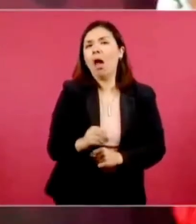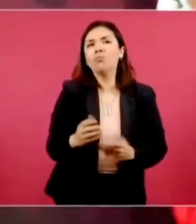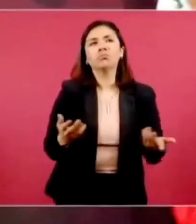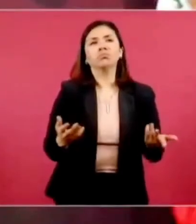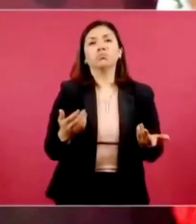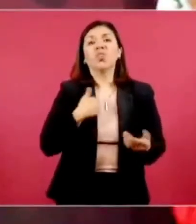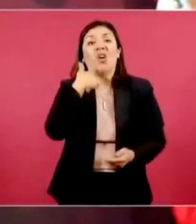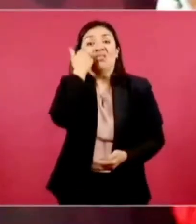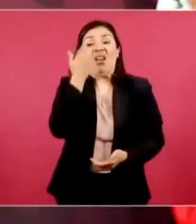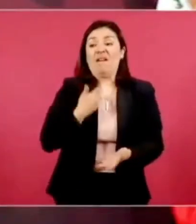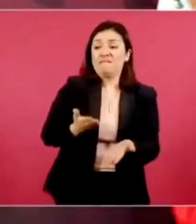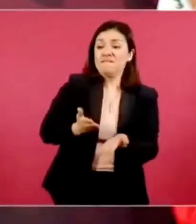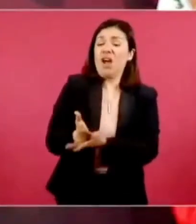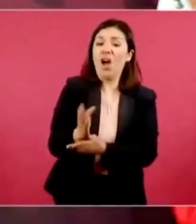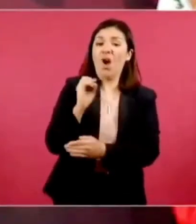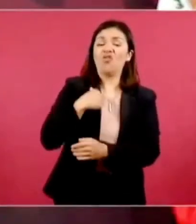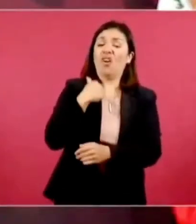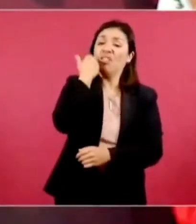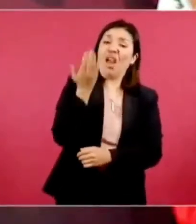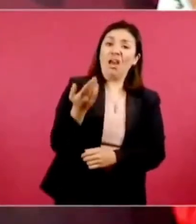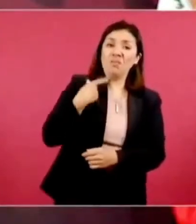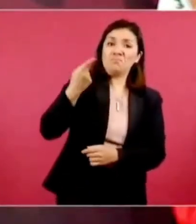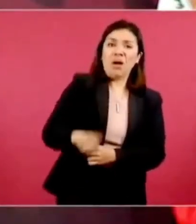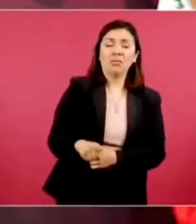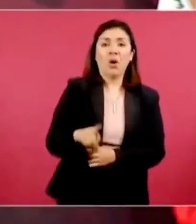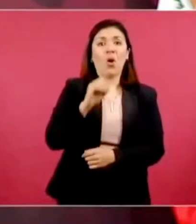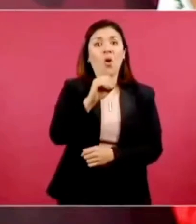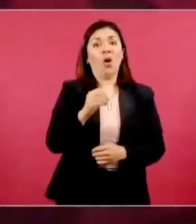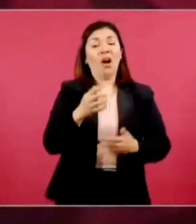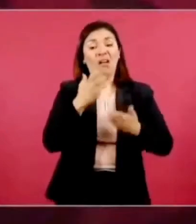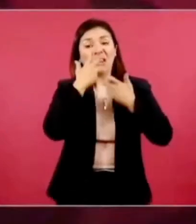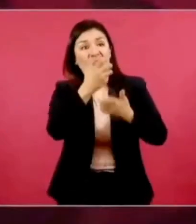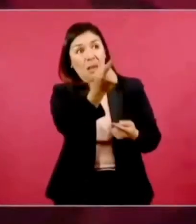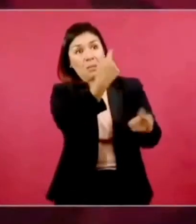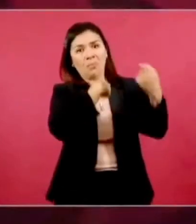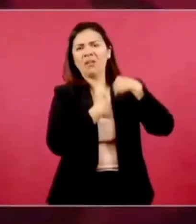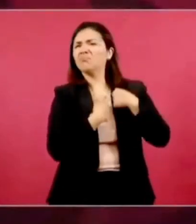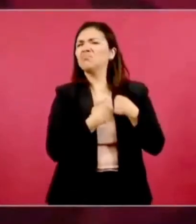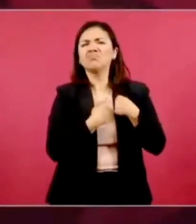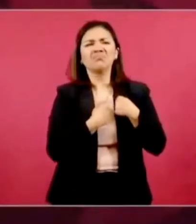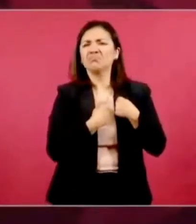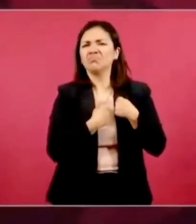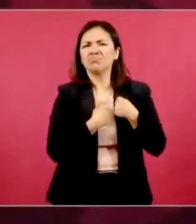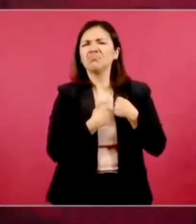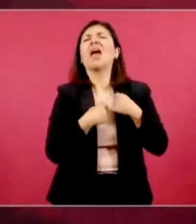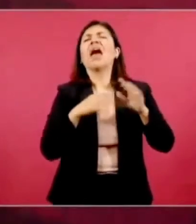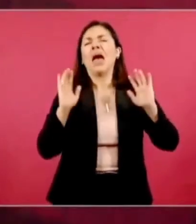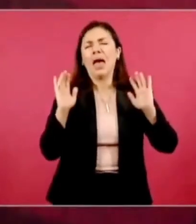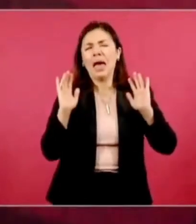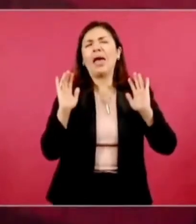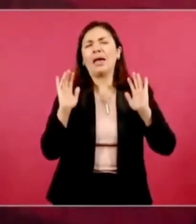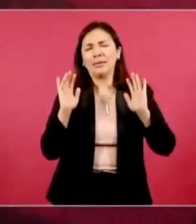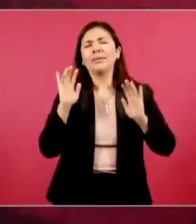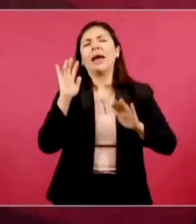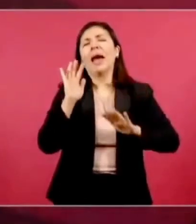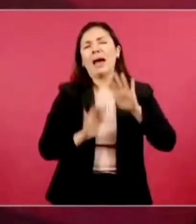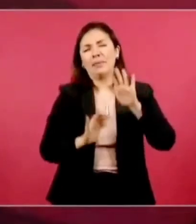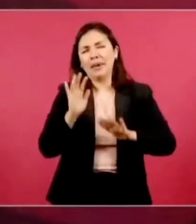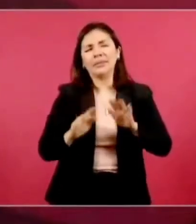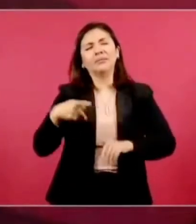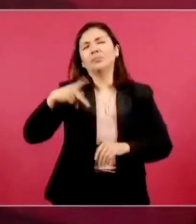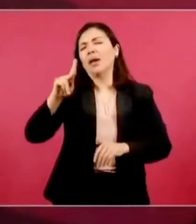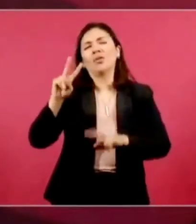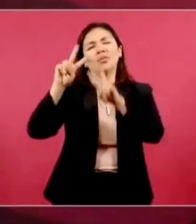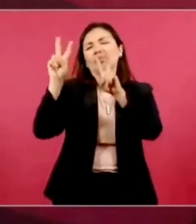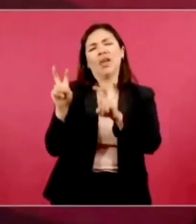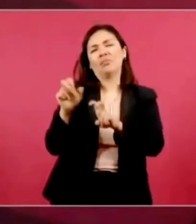quiero esto otro, a levantarme la voz. Sí, a veces, pero por otros